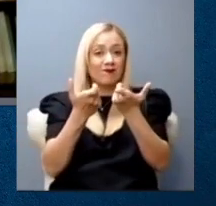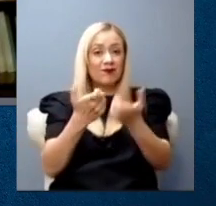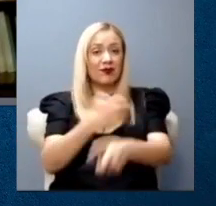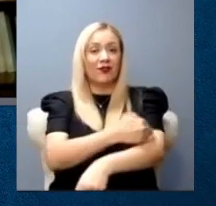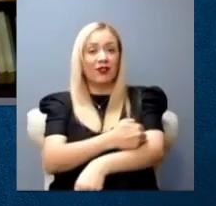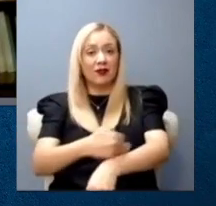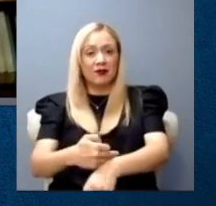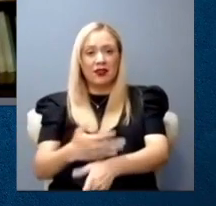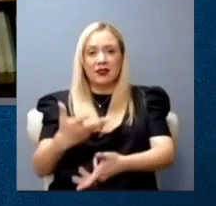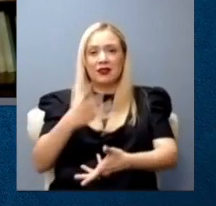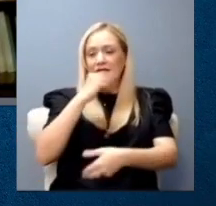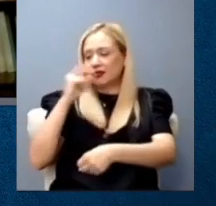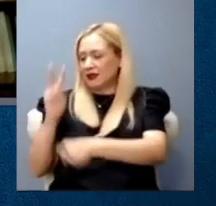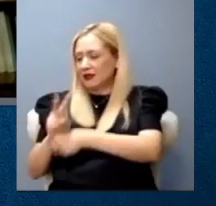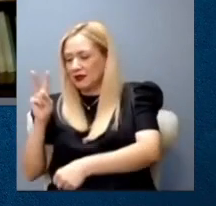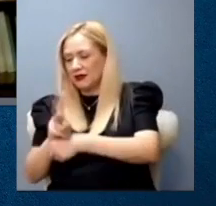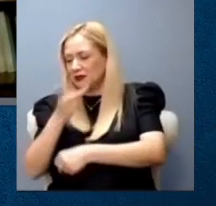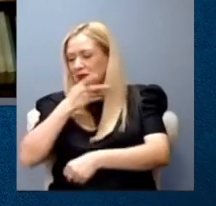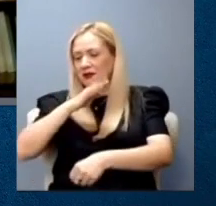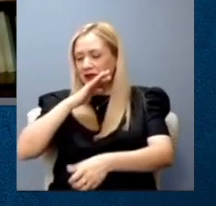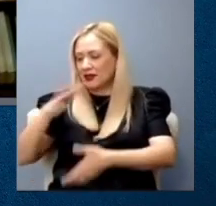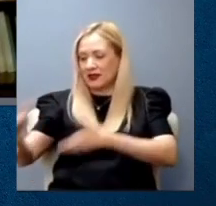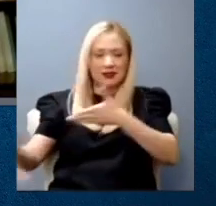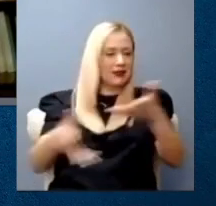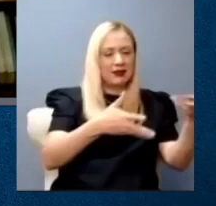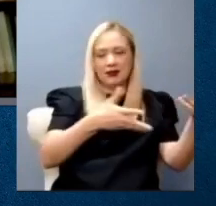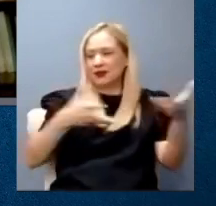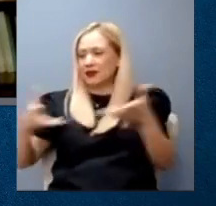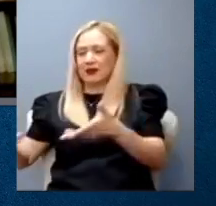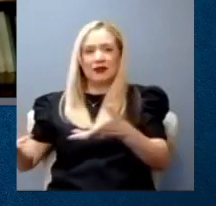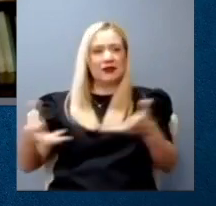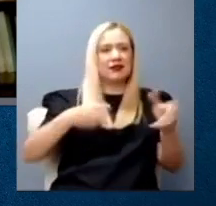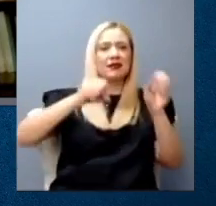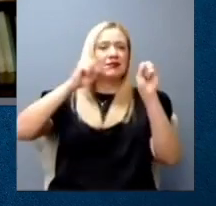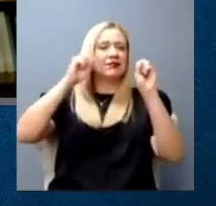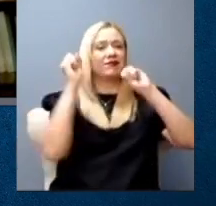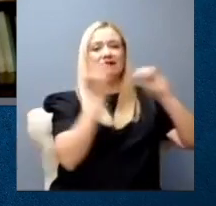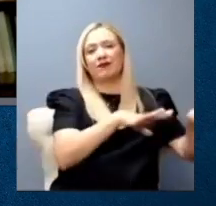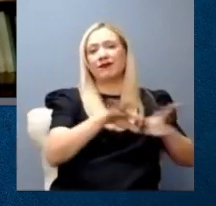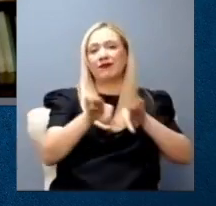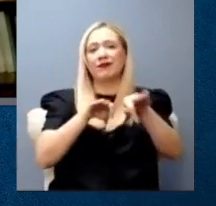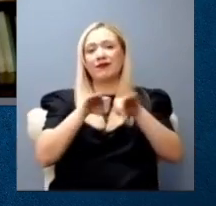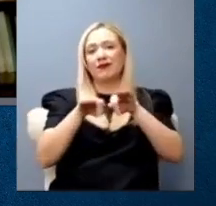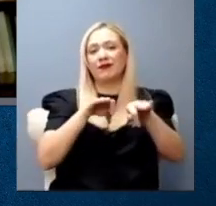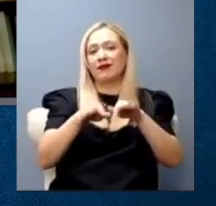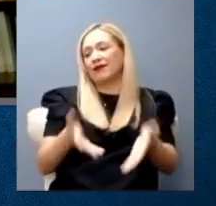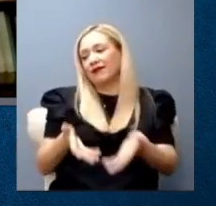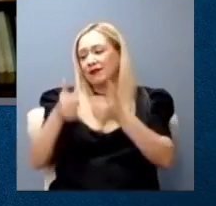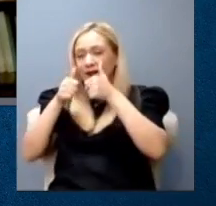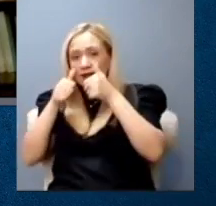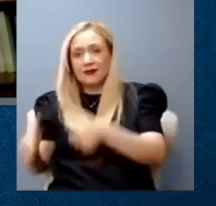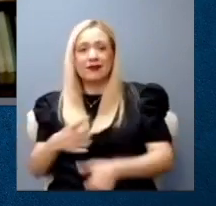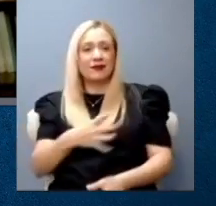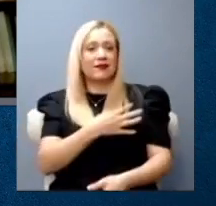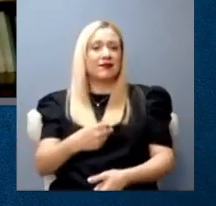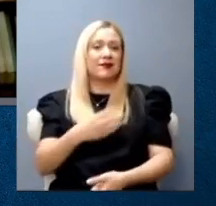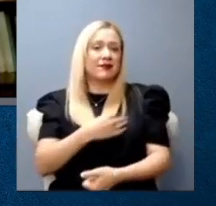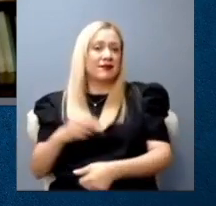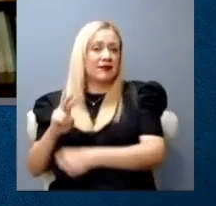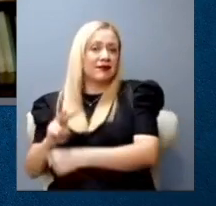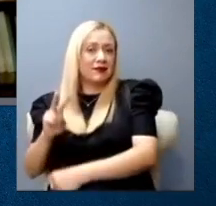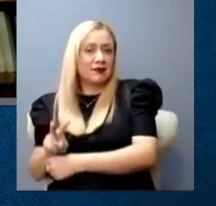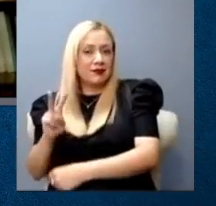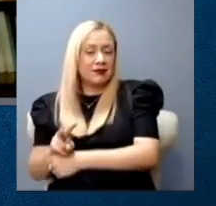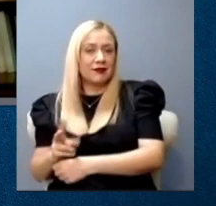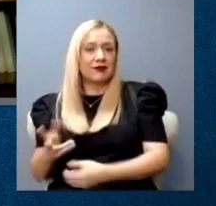familiares, padres y madres sobre todo que han tenido que dejar de trabajar por estar en casa con sus hijos, el impacto